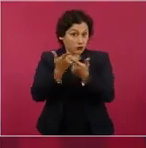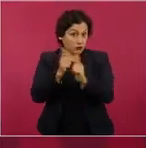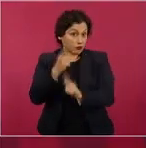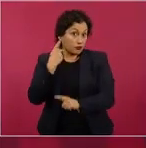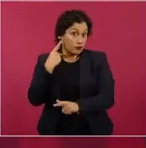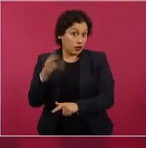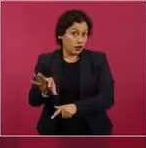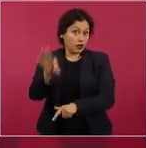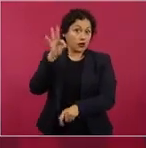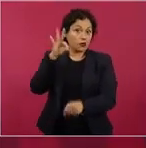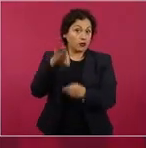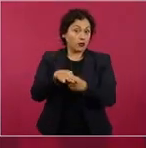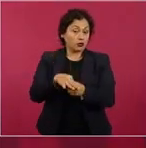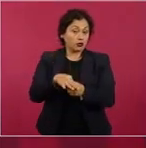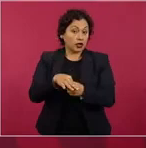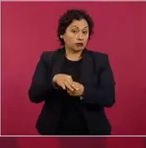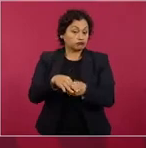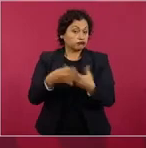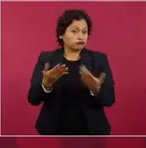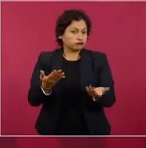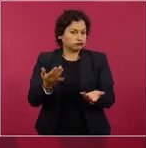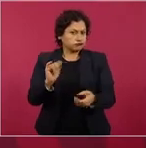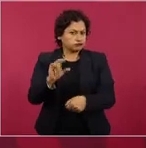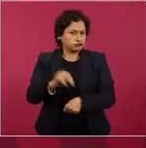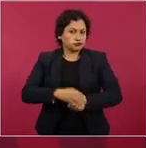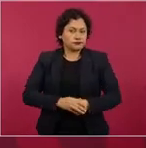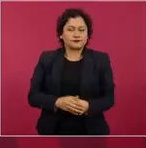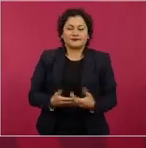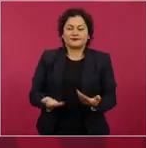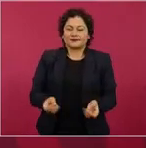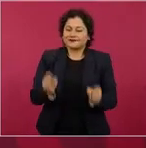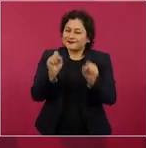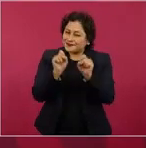mismo. Se han desesperado los